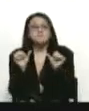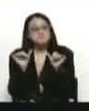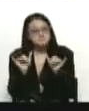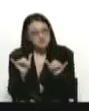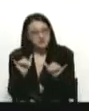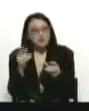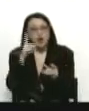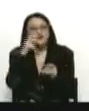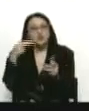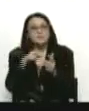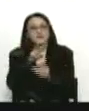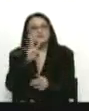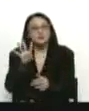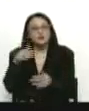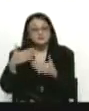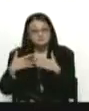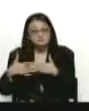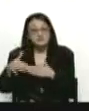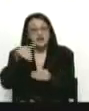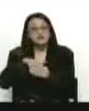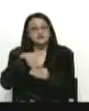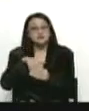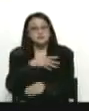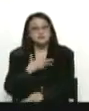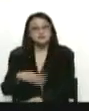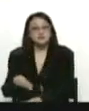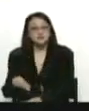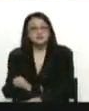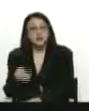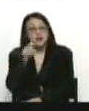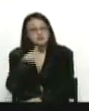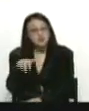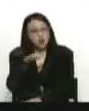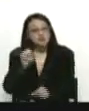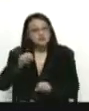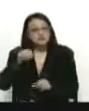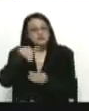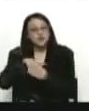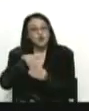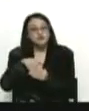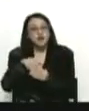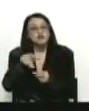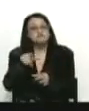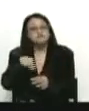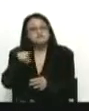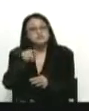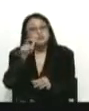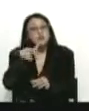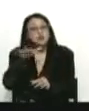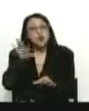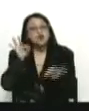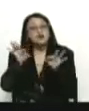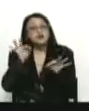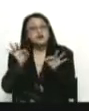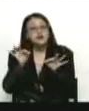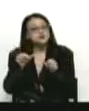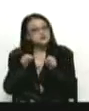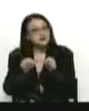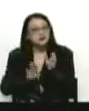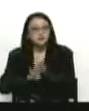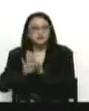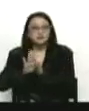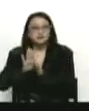2024. Vendrán las elecciones presidenciales. El pueblo votará. El pueblo elegirá. Y bueno, seguiremos